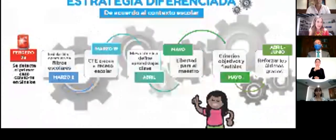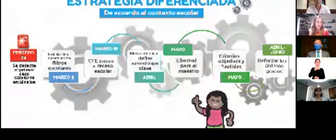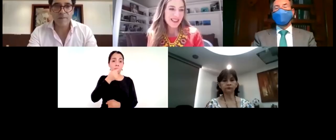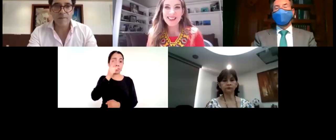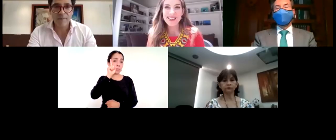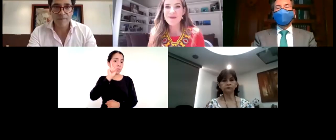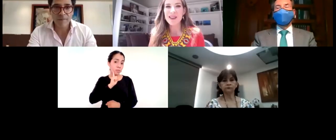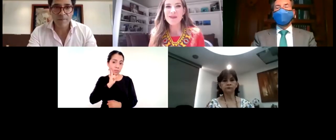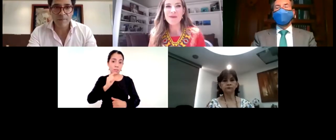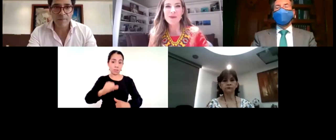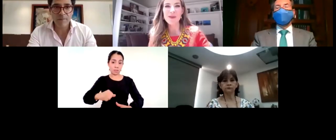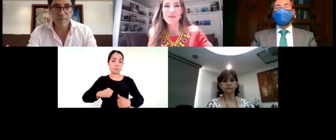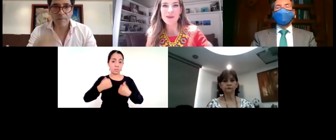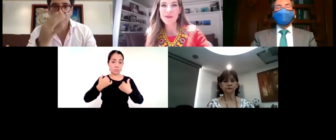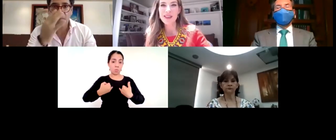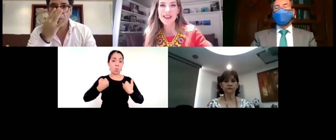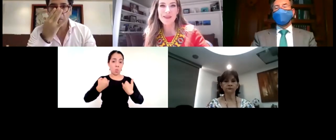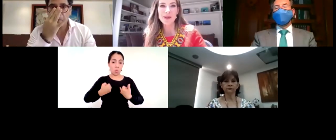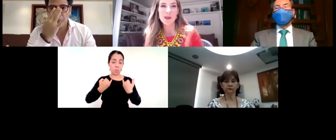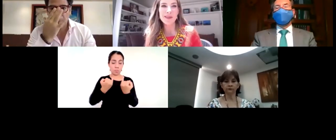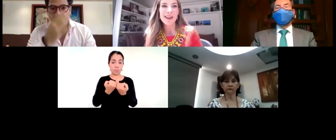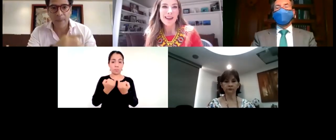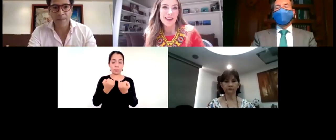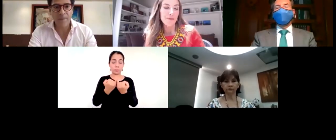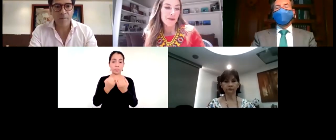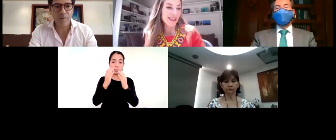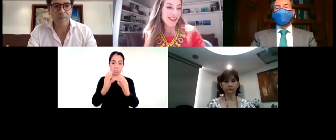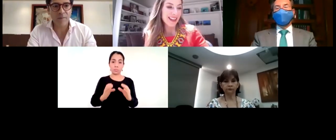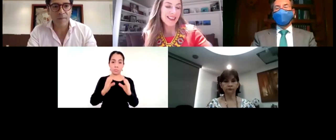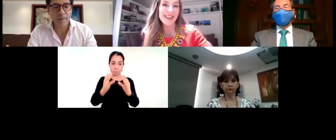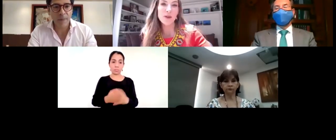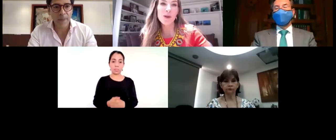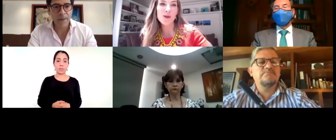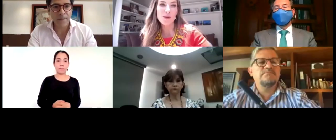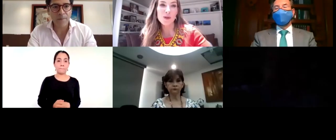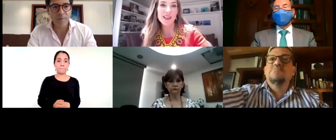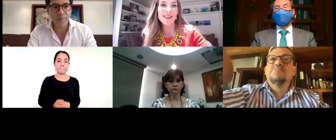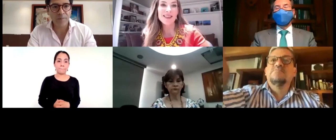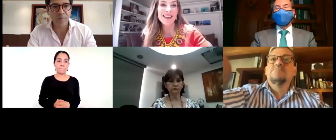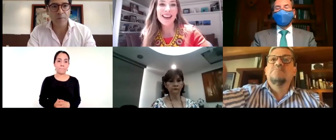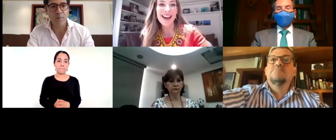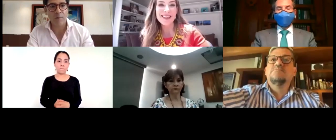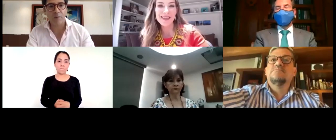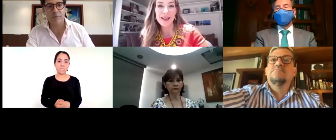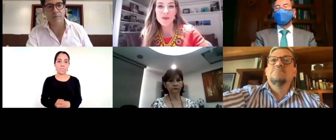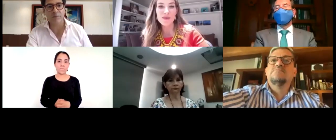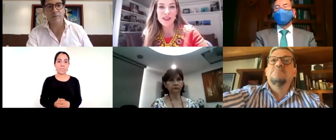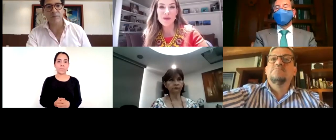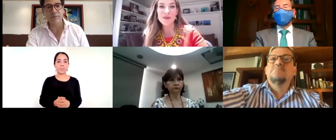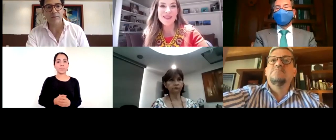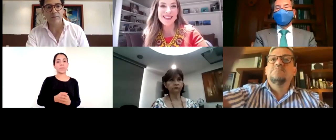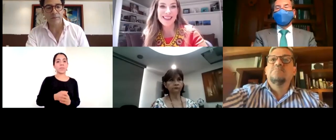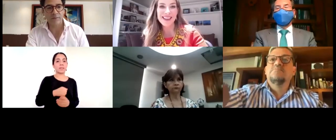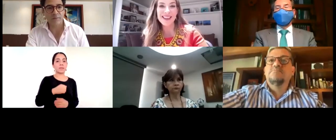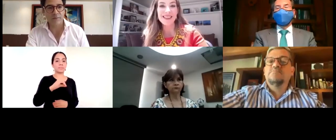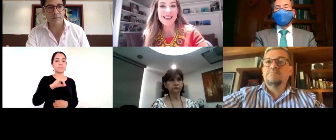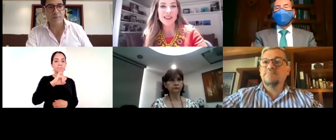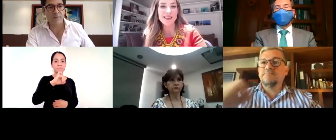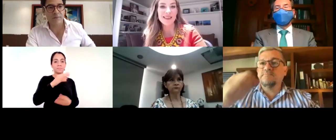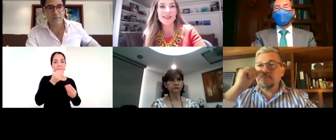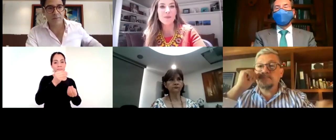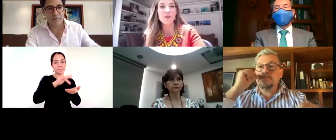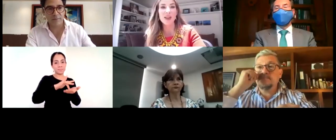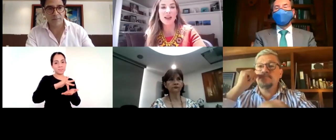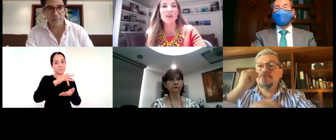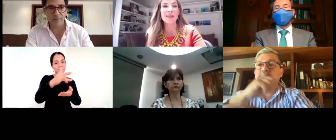Muchísimas gracias Juan Alfonso por tu intervención y pues sí gracias a todos los docentes y gracias a esos niños y niñas y